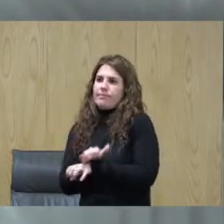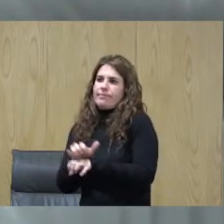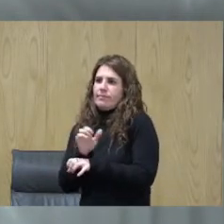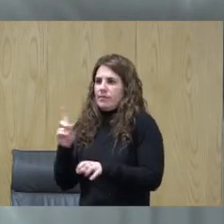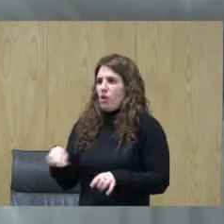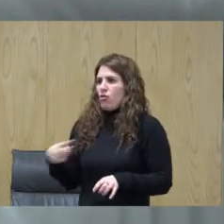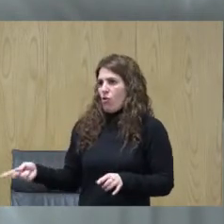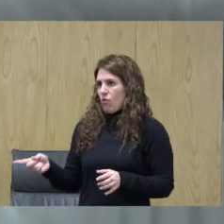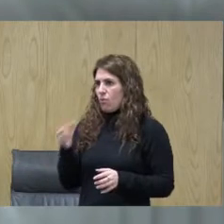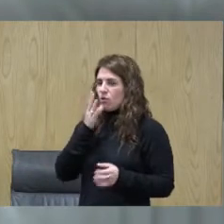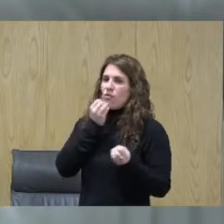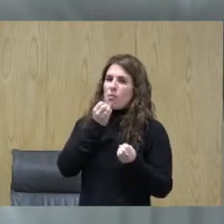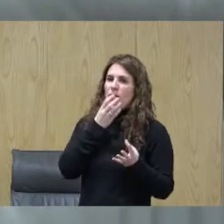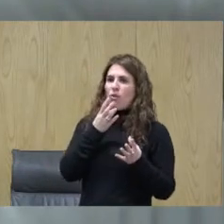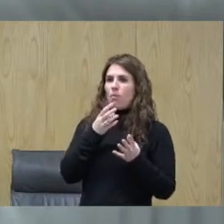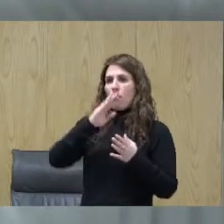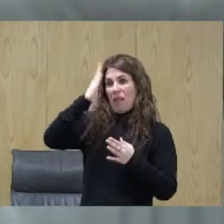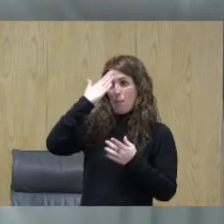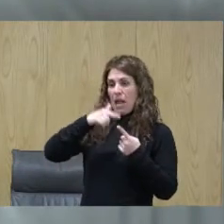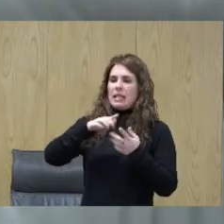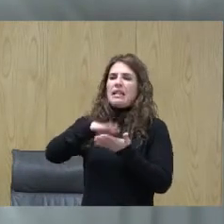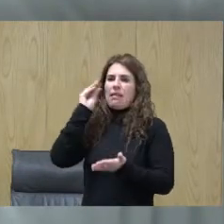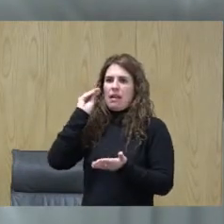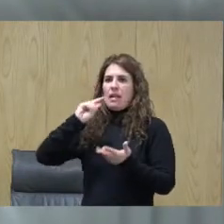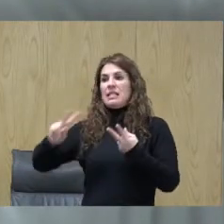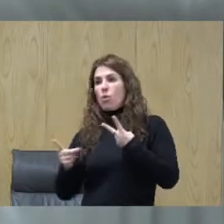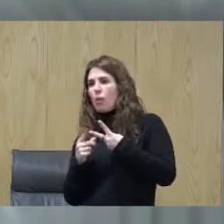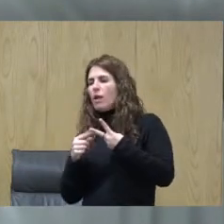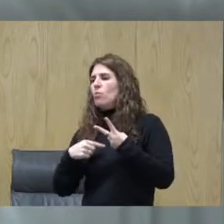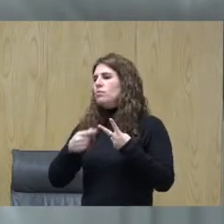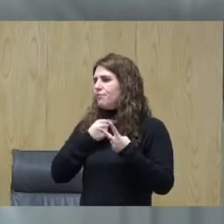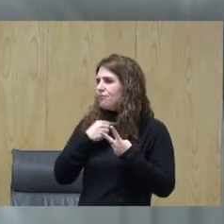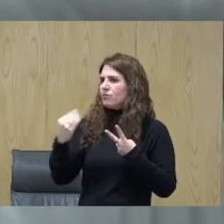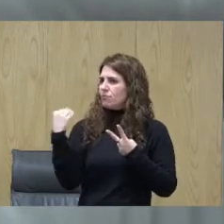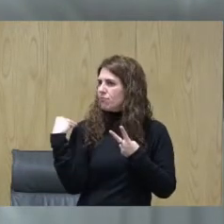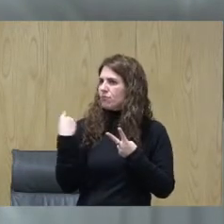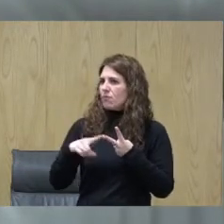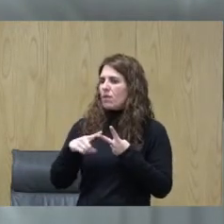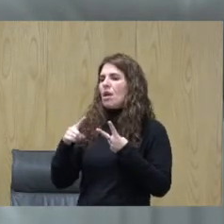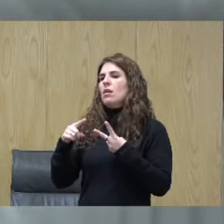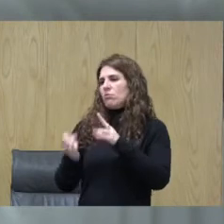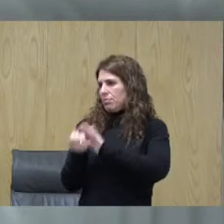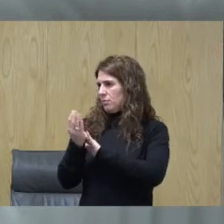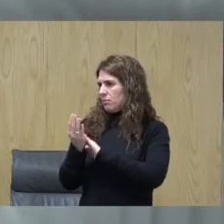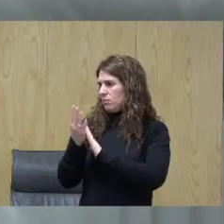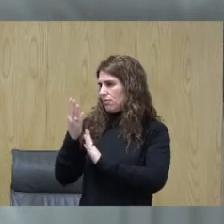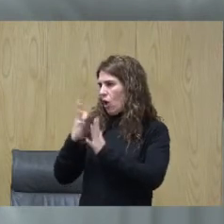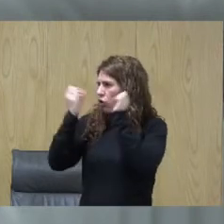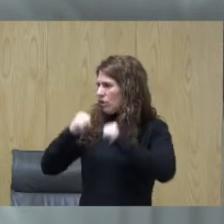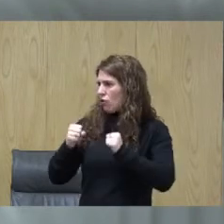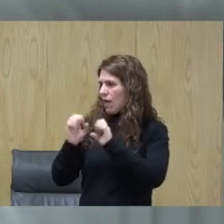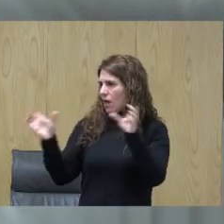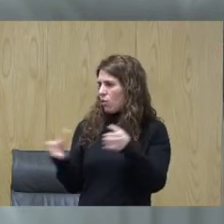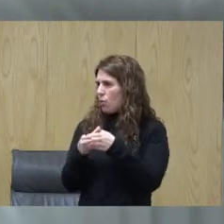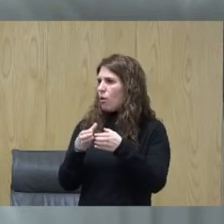accesoria e información principal. O sea, esos son criterios que establecíamos un poco por consenso del grupo, ¿no? Pero, bueno, son personas también con las